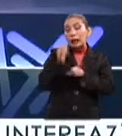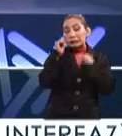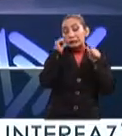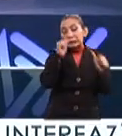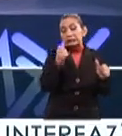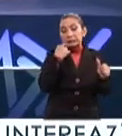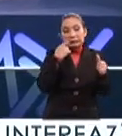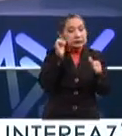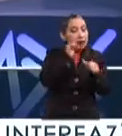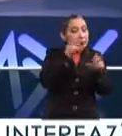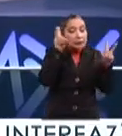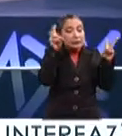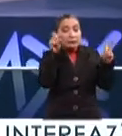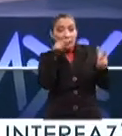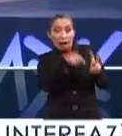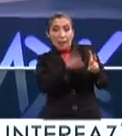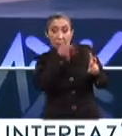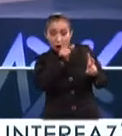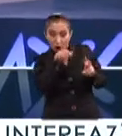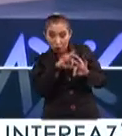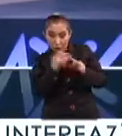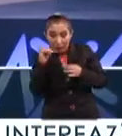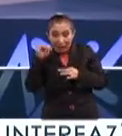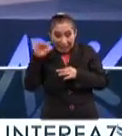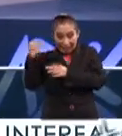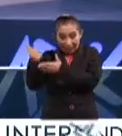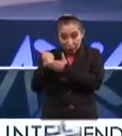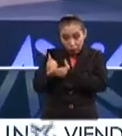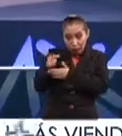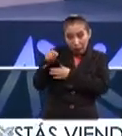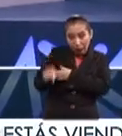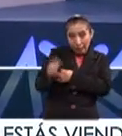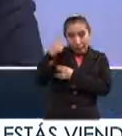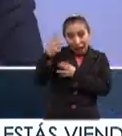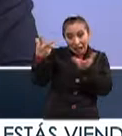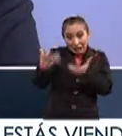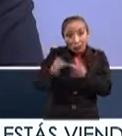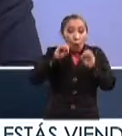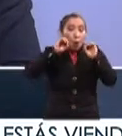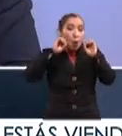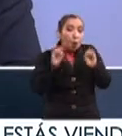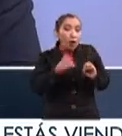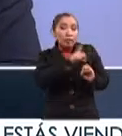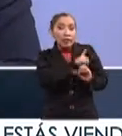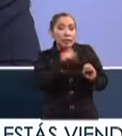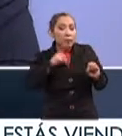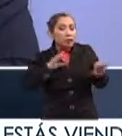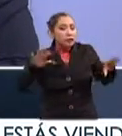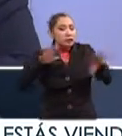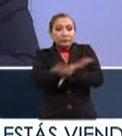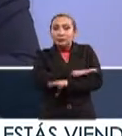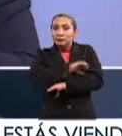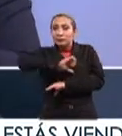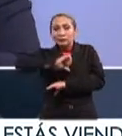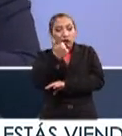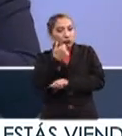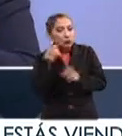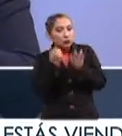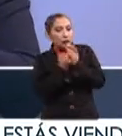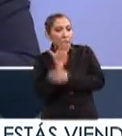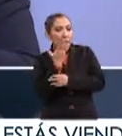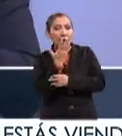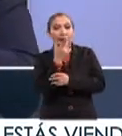la discusión si es que es el mejor mecanismo que tenemos en el siglo XXI para hacerlo, o debemos de cambiarlo hacia